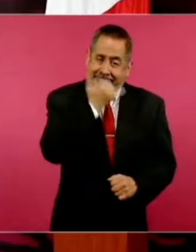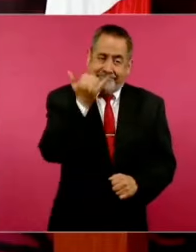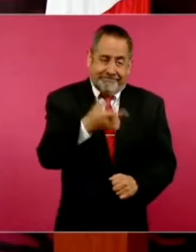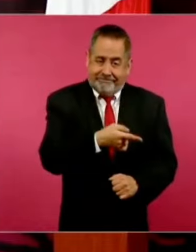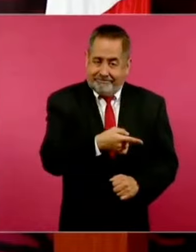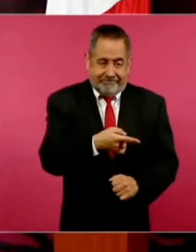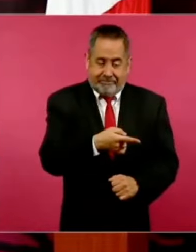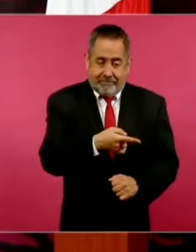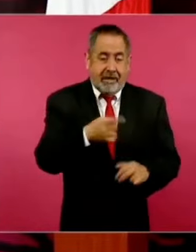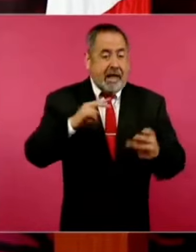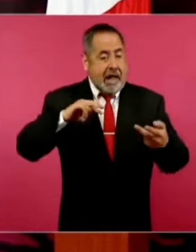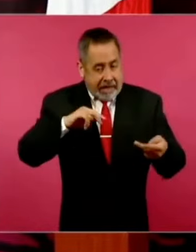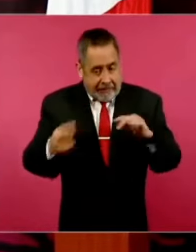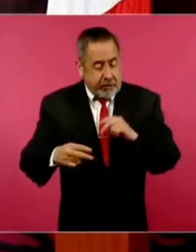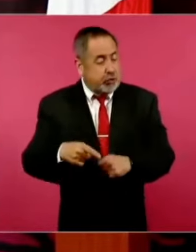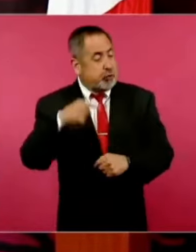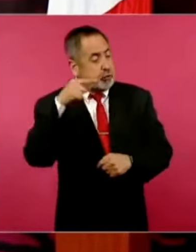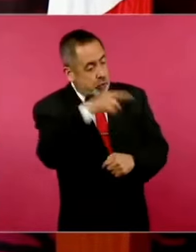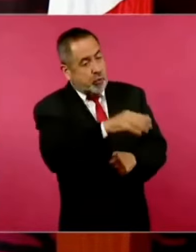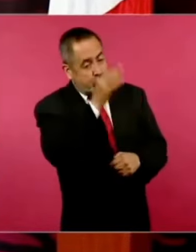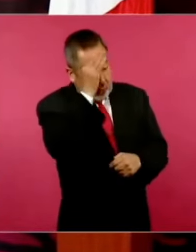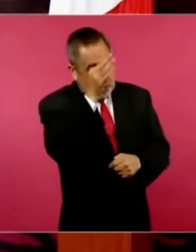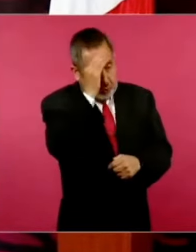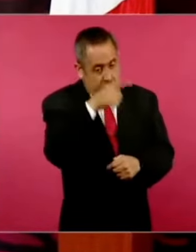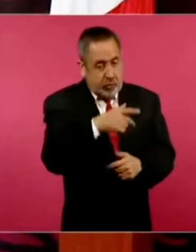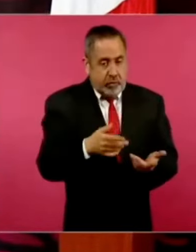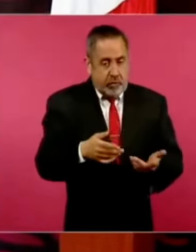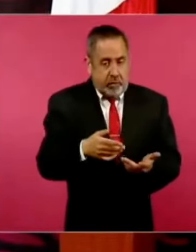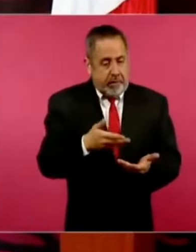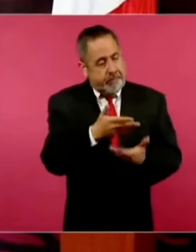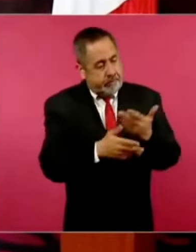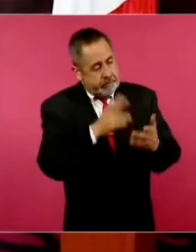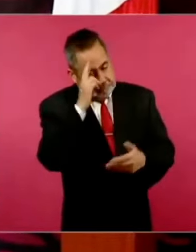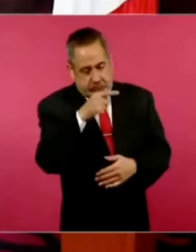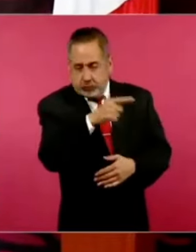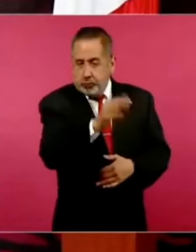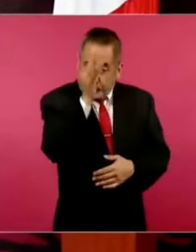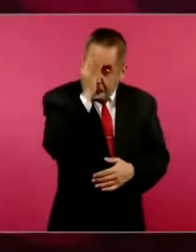Y tonto es el que piensa que el pueblo es tonto, con todo respeto.